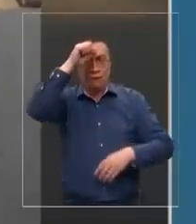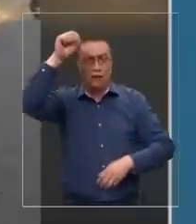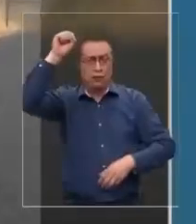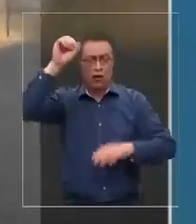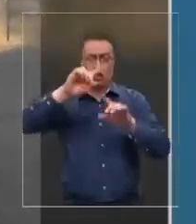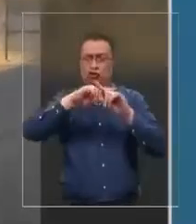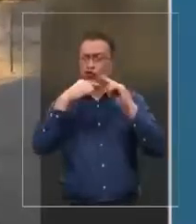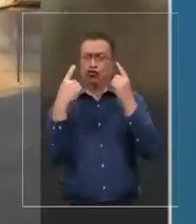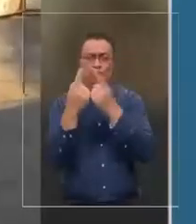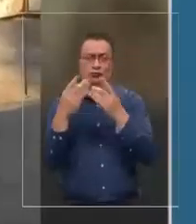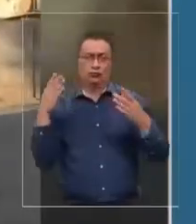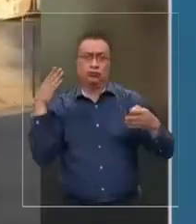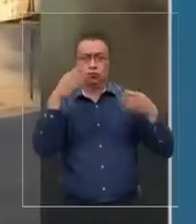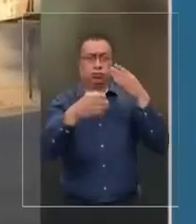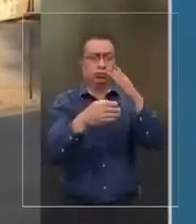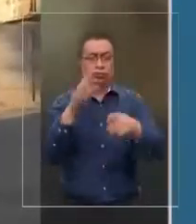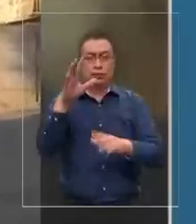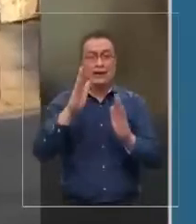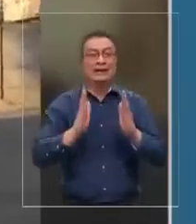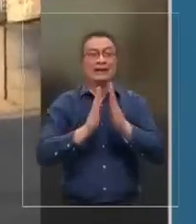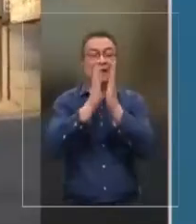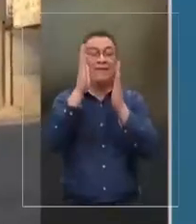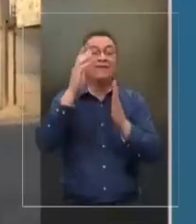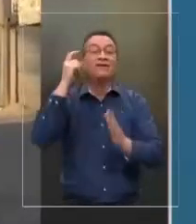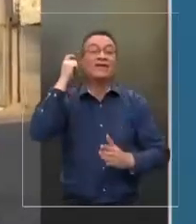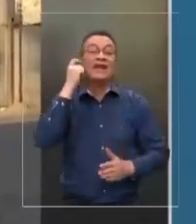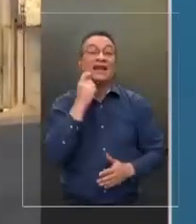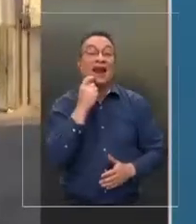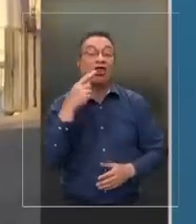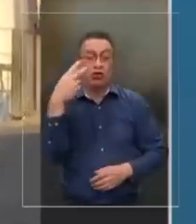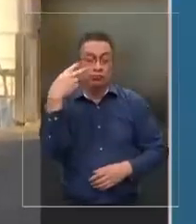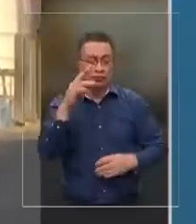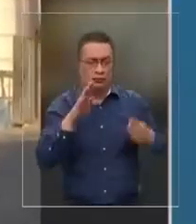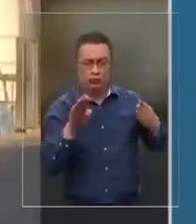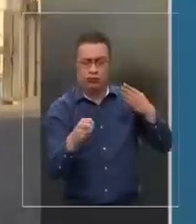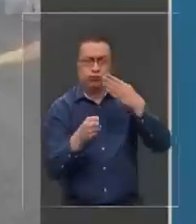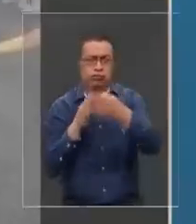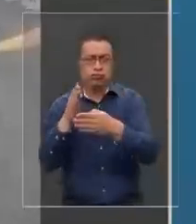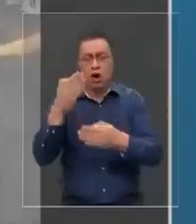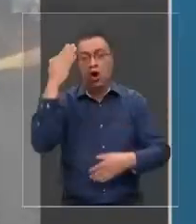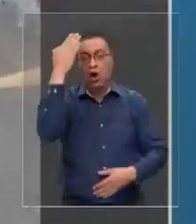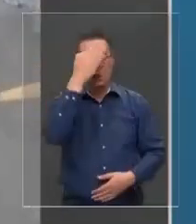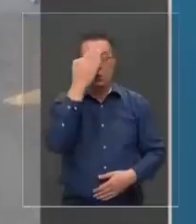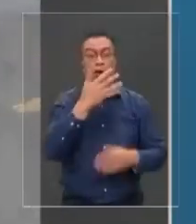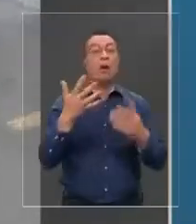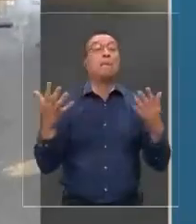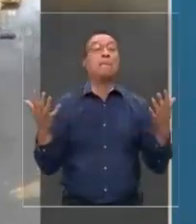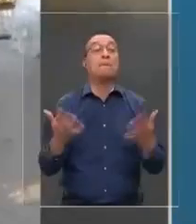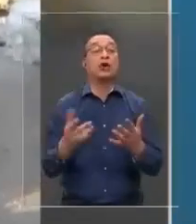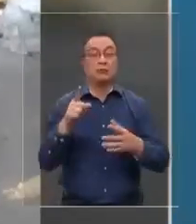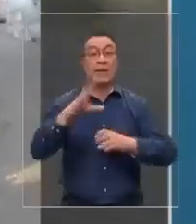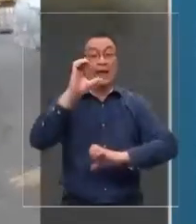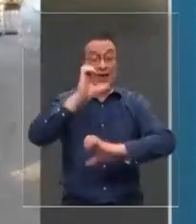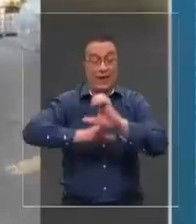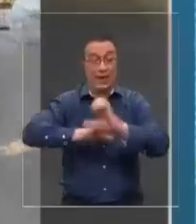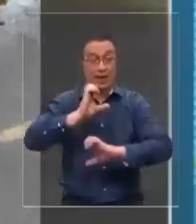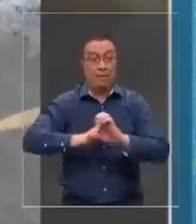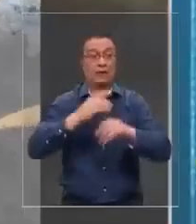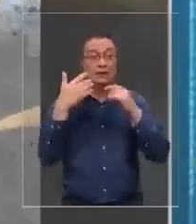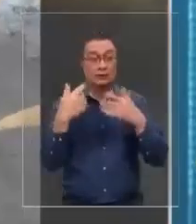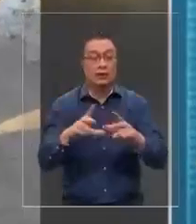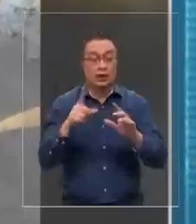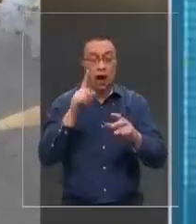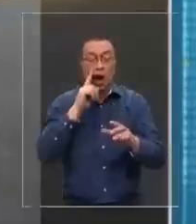del Cuerpo de Bomberos de San Bernardo hasta esta hora. Un incendio que es complicado debido al material, debido a que esta es una empresa que se identificó